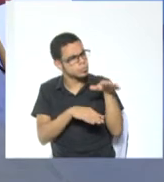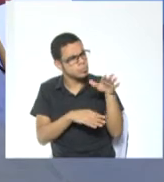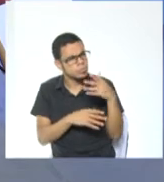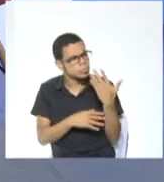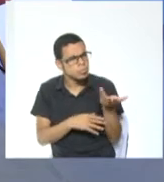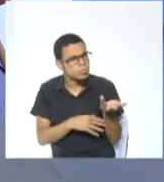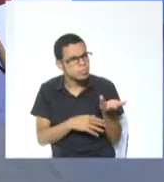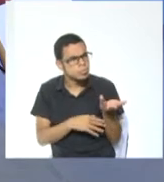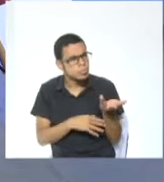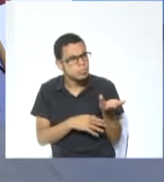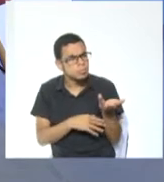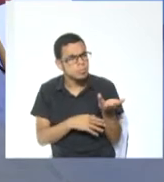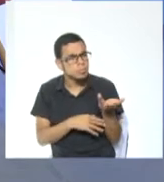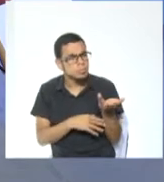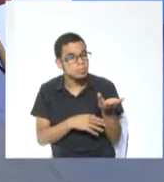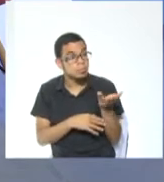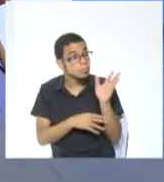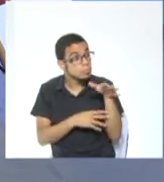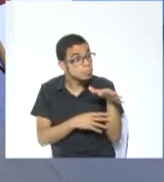Sibrani.